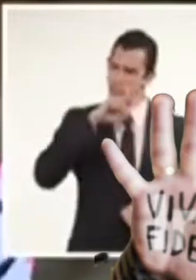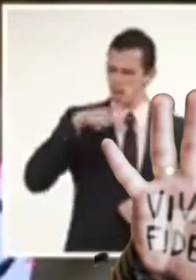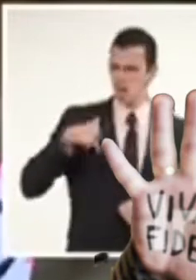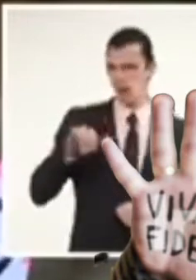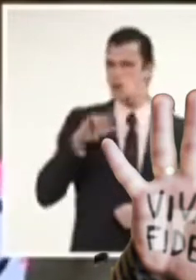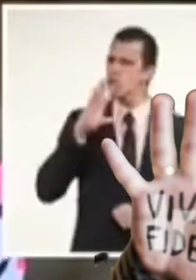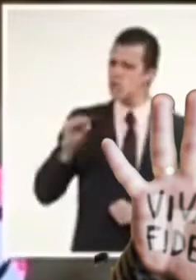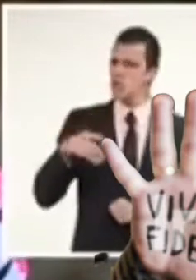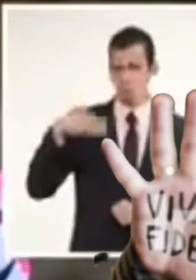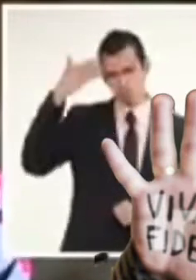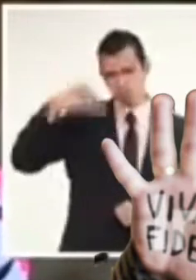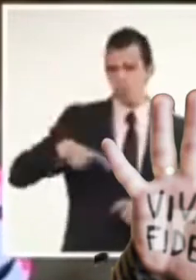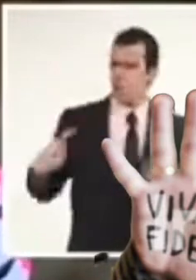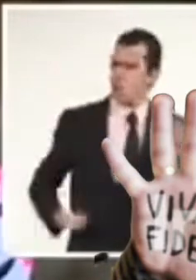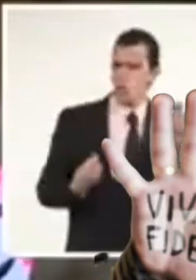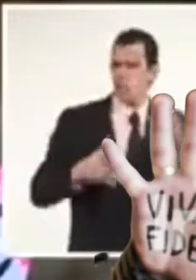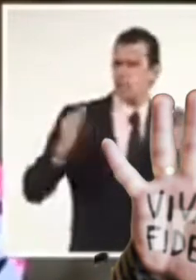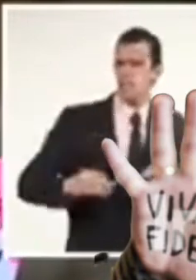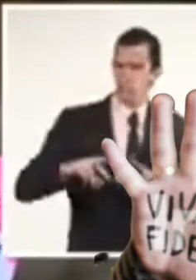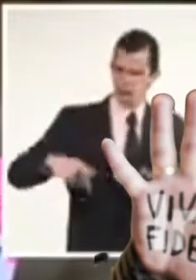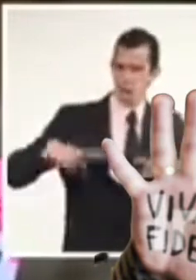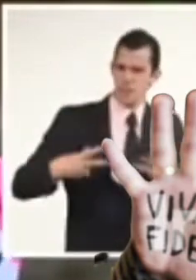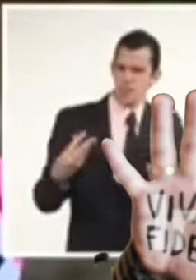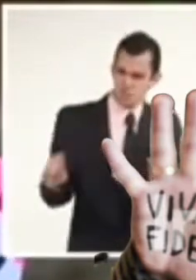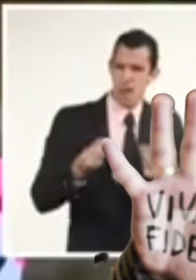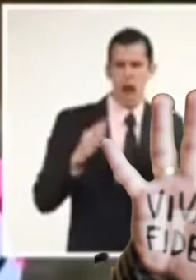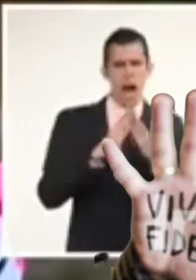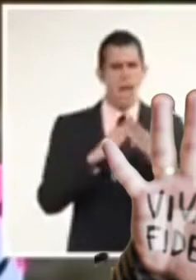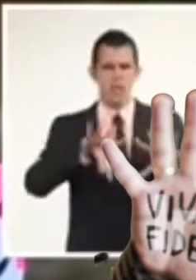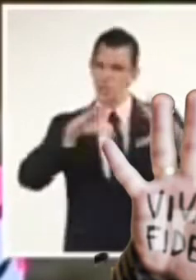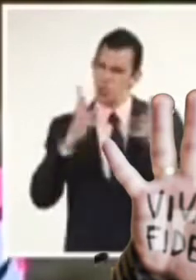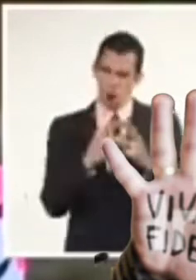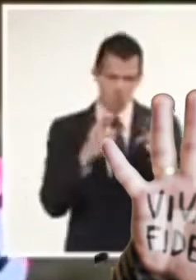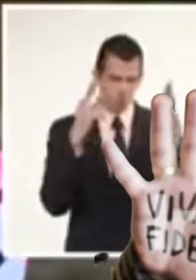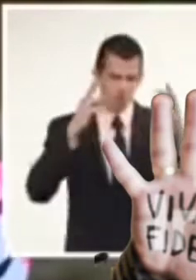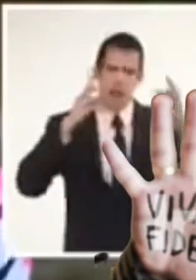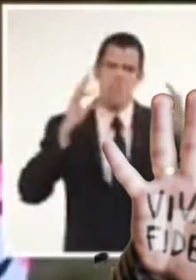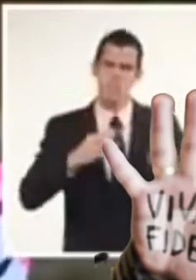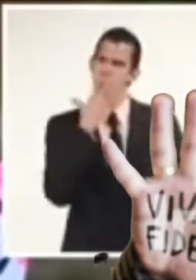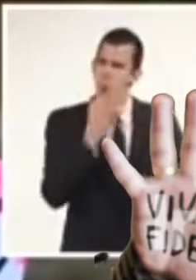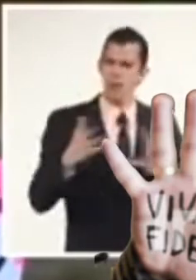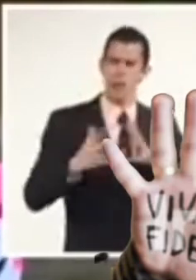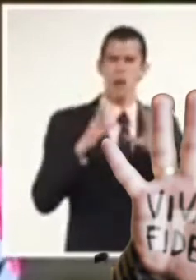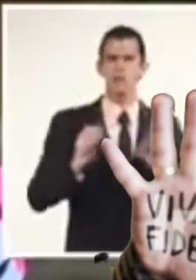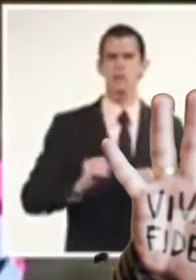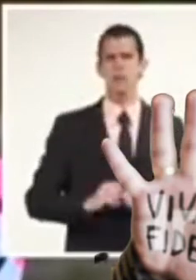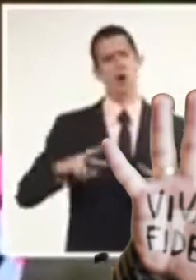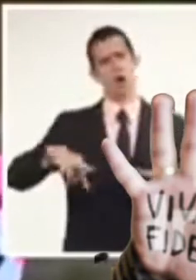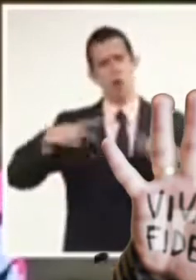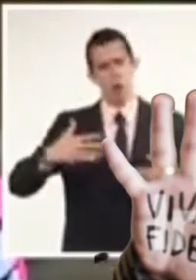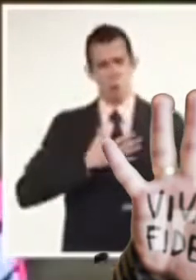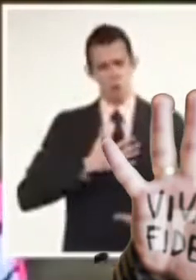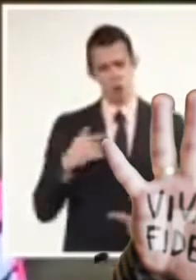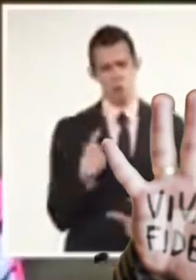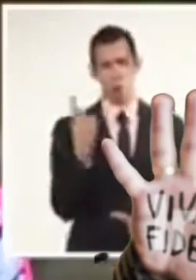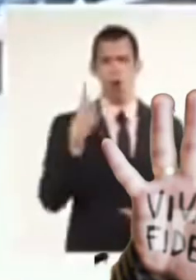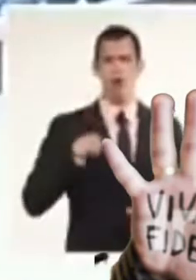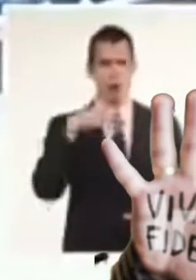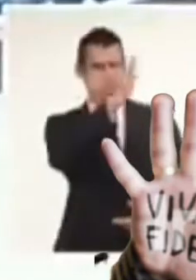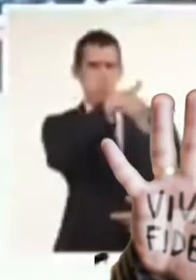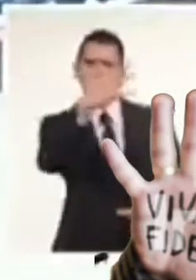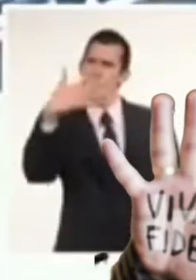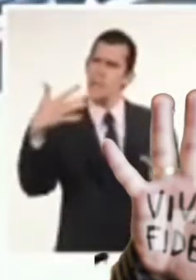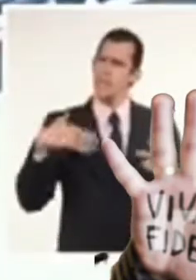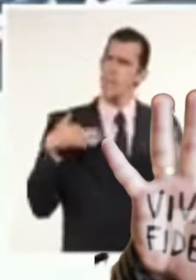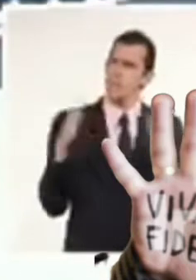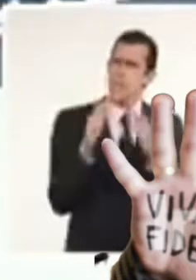volver a tener. De una forma o de otra, lo vamos a volver a tener. Y voy a volver a pintar mi casa y voy a volver a tener mis